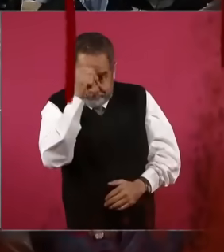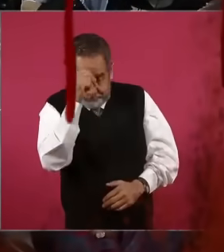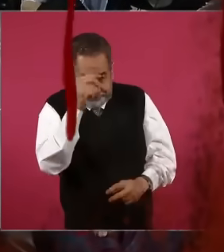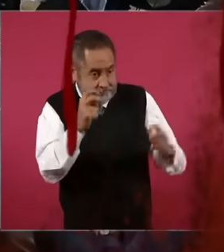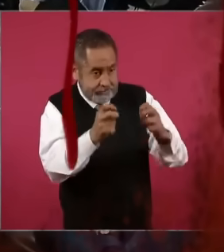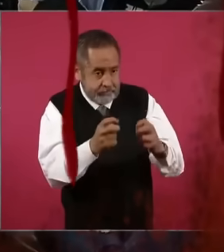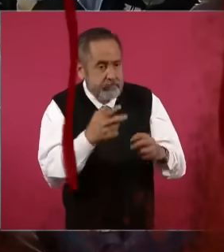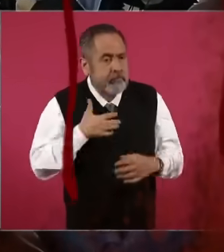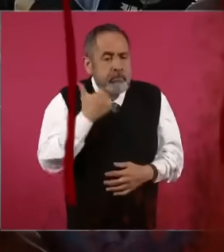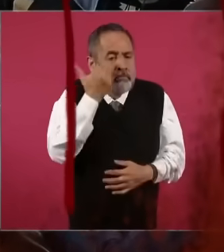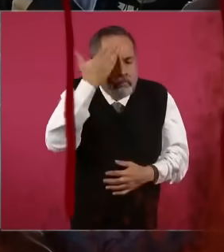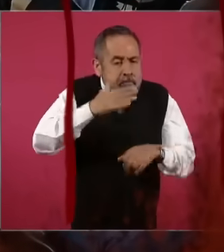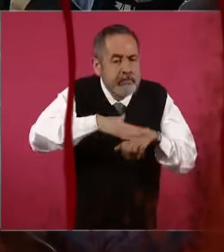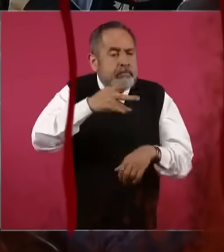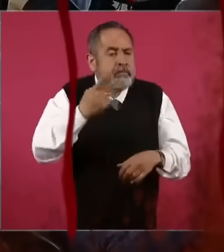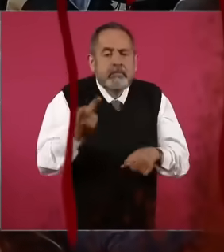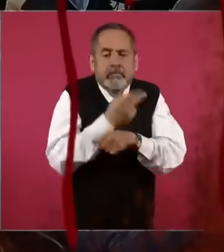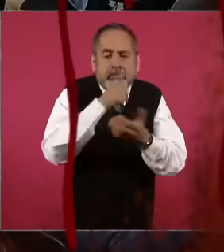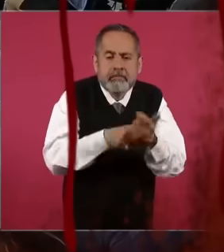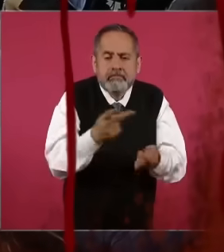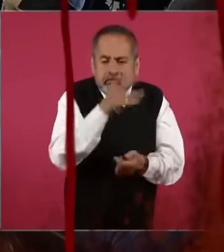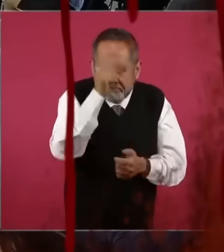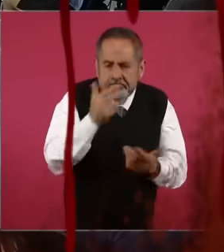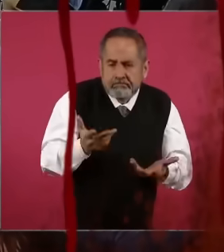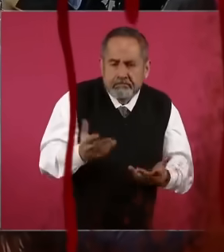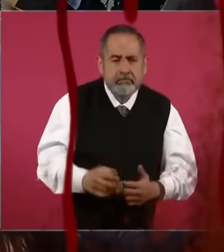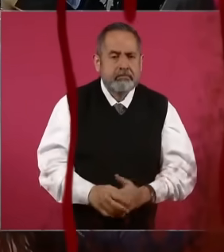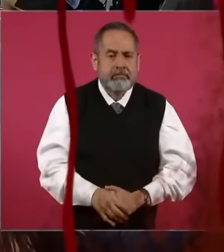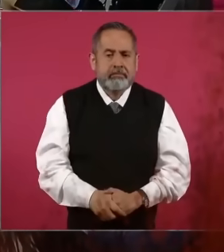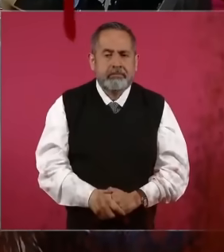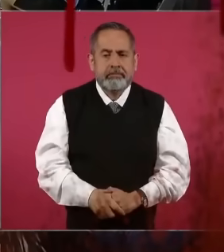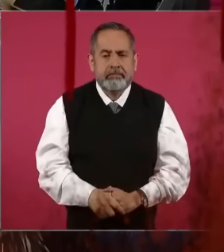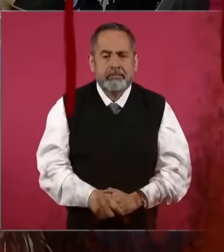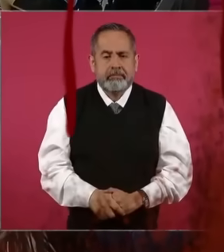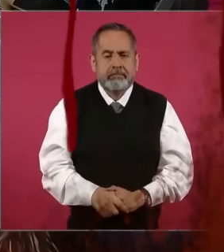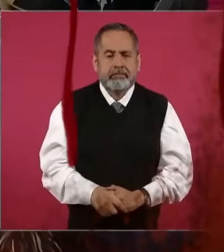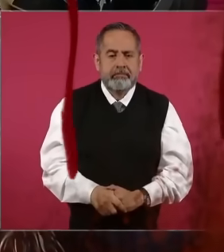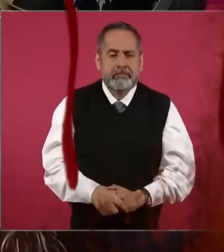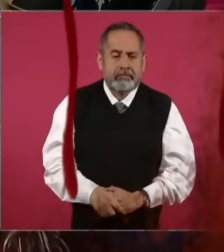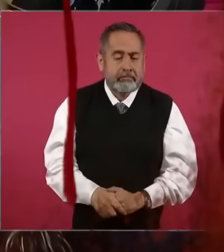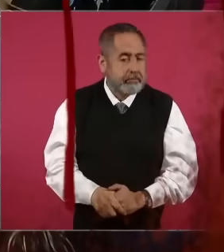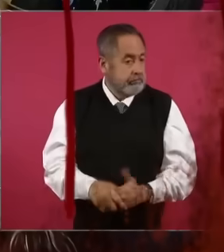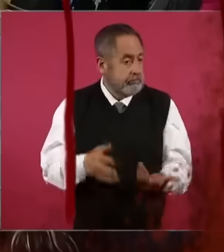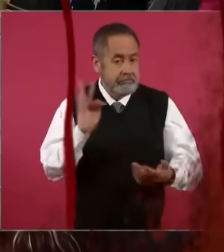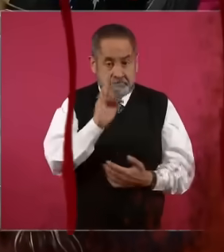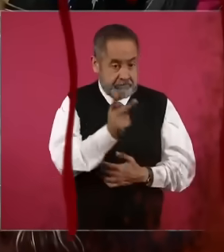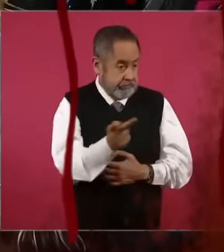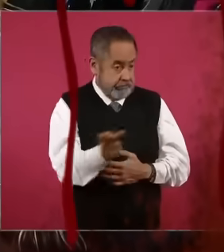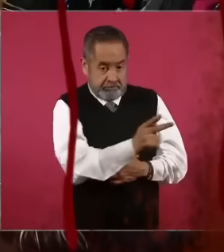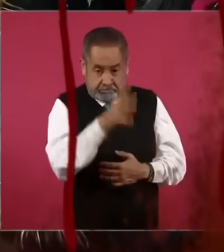sería por nuestro país que podrían ingresar a su territorio personas que quisieran cometer atentados